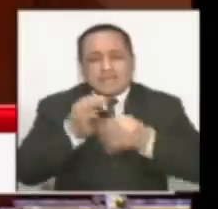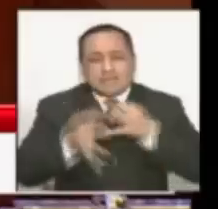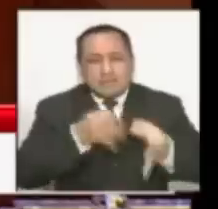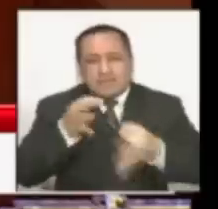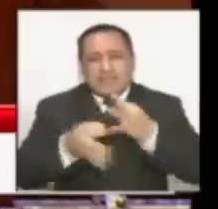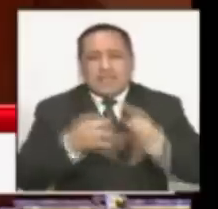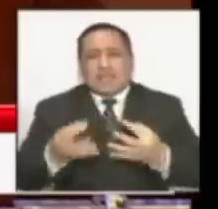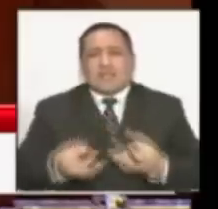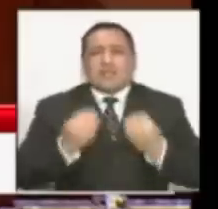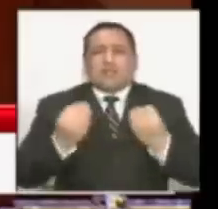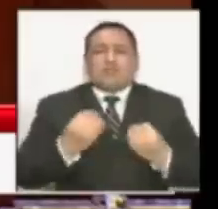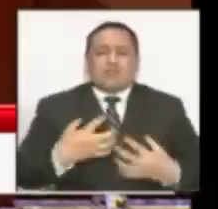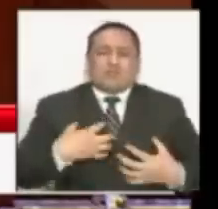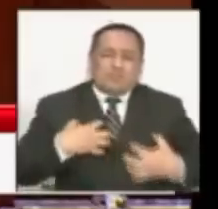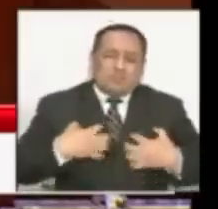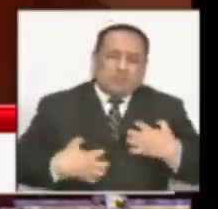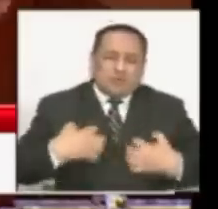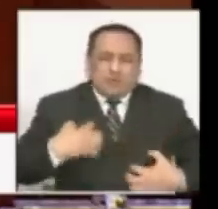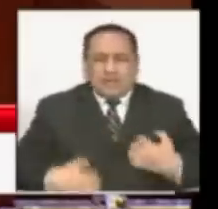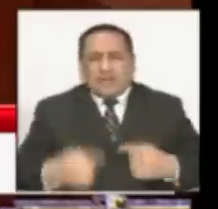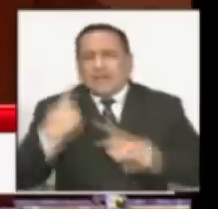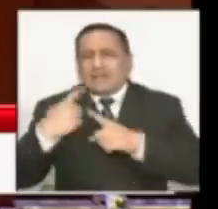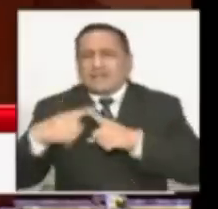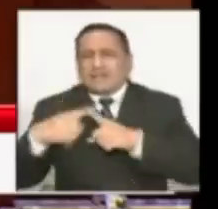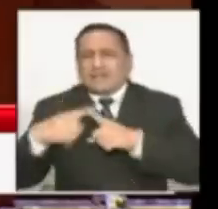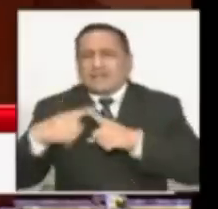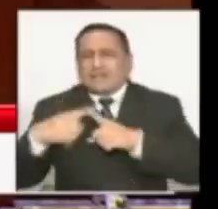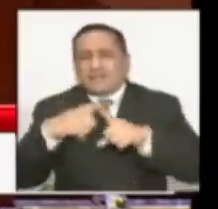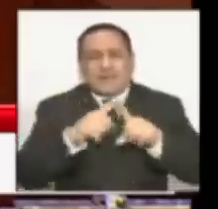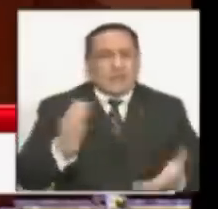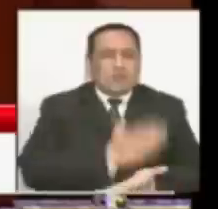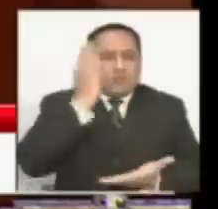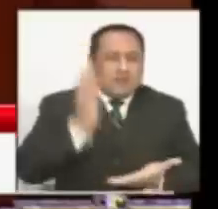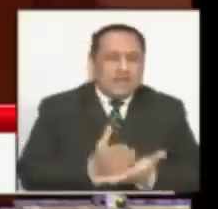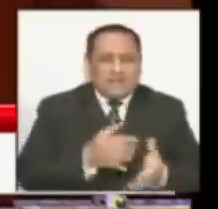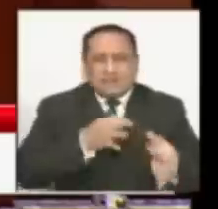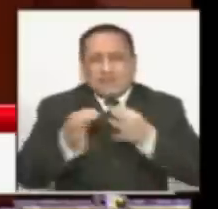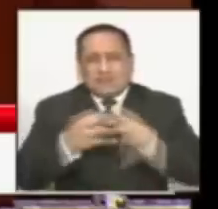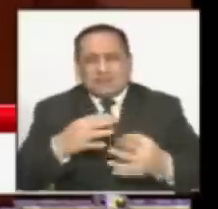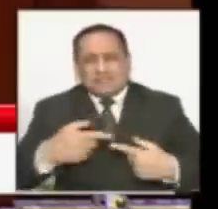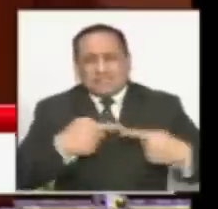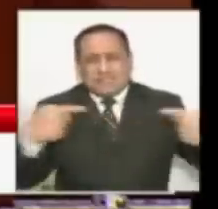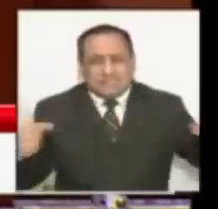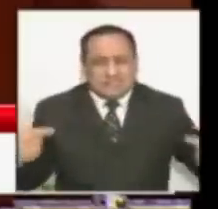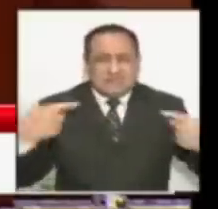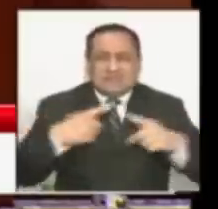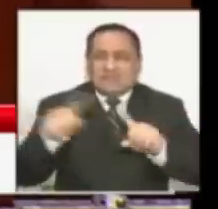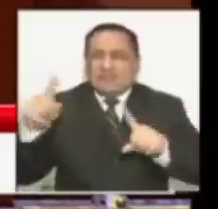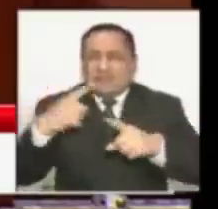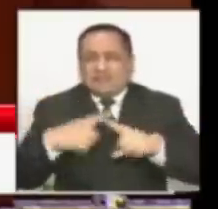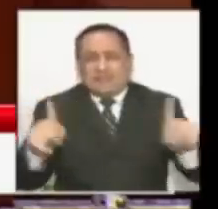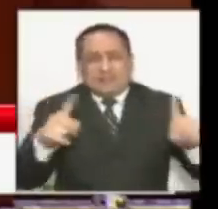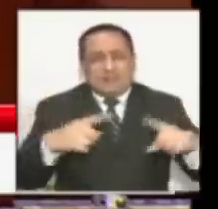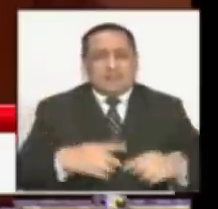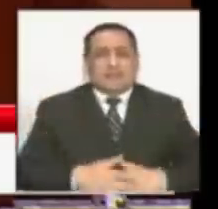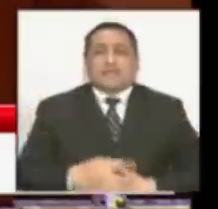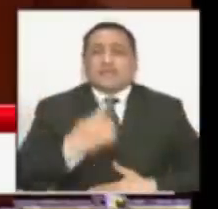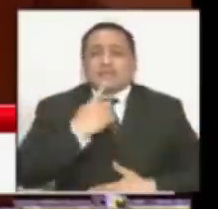descrito las amarguras, la diversidad, los problemas, los rencores, las diferencias, y